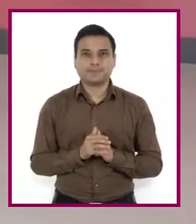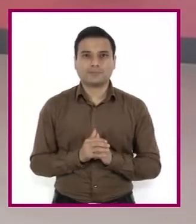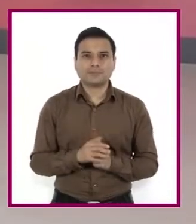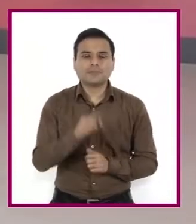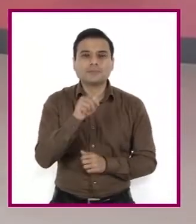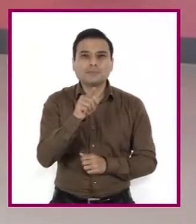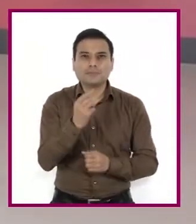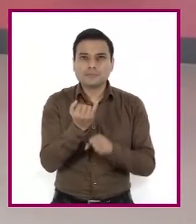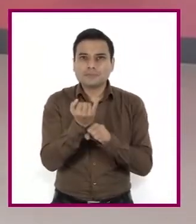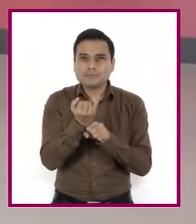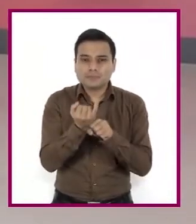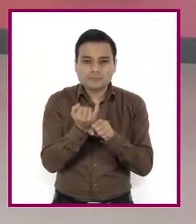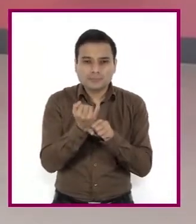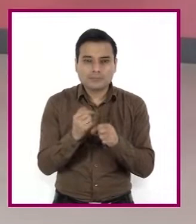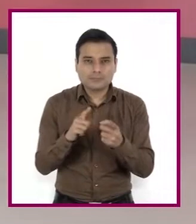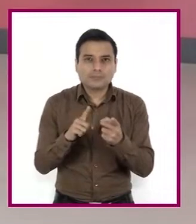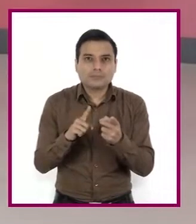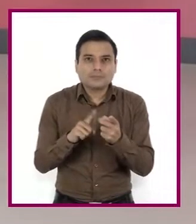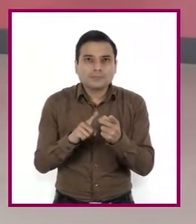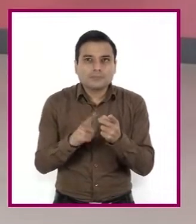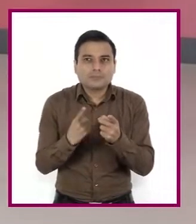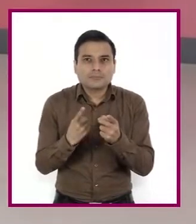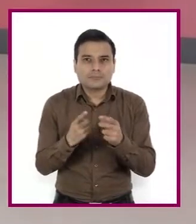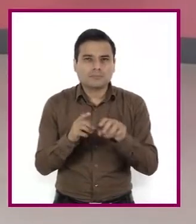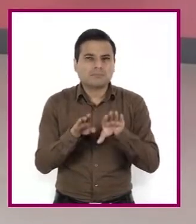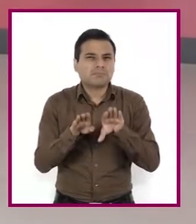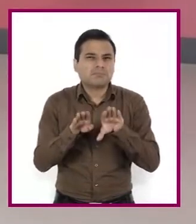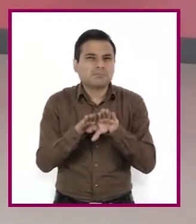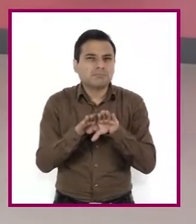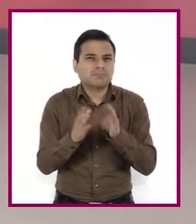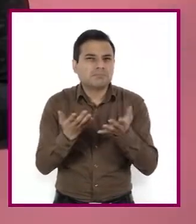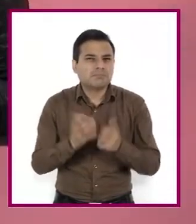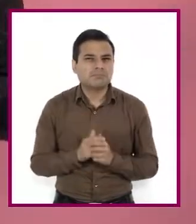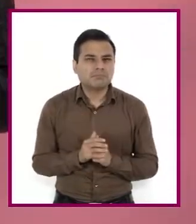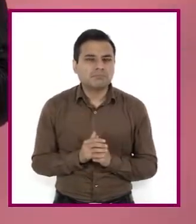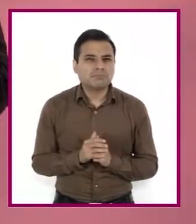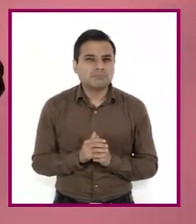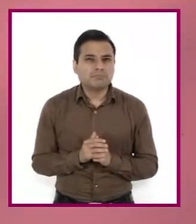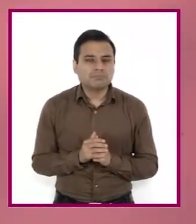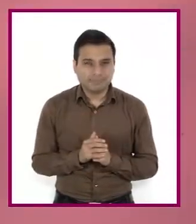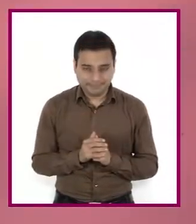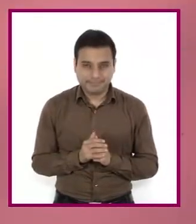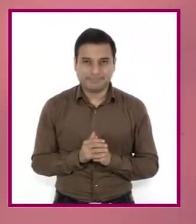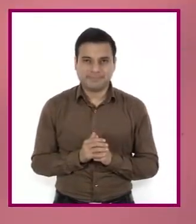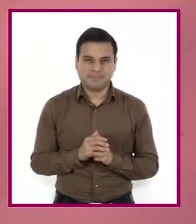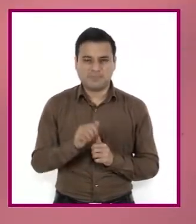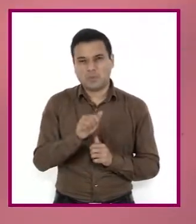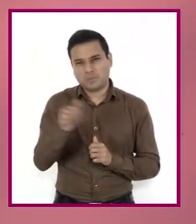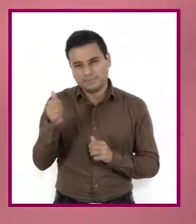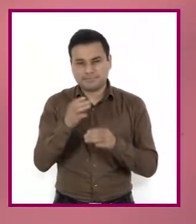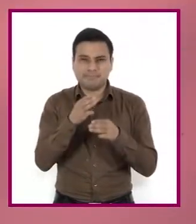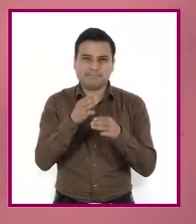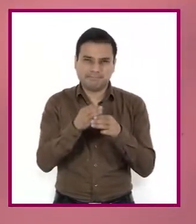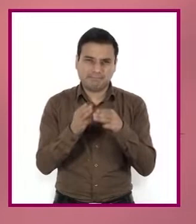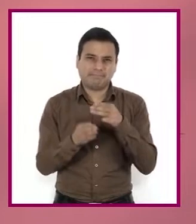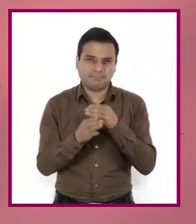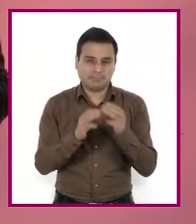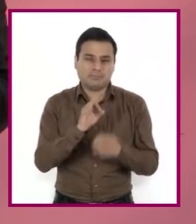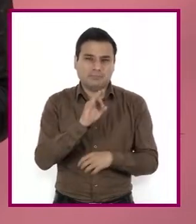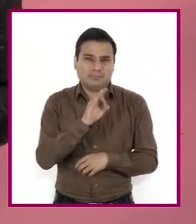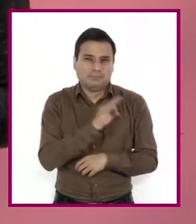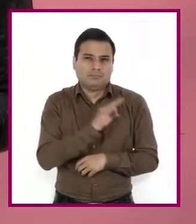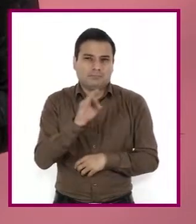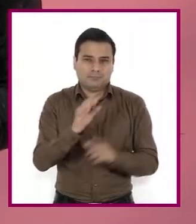buscarían la información y cómo la elegirían? Con frecuencia en otras asignaturas pueden resumir